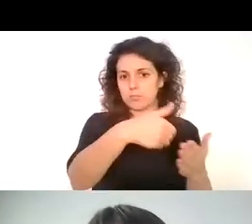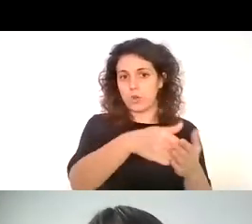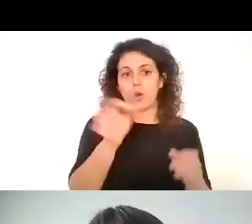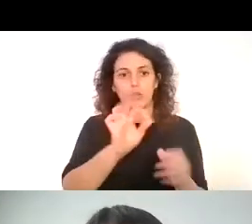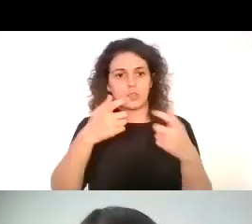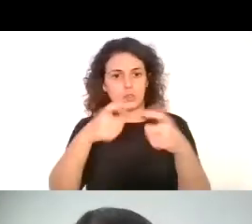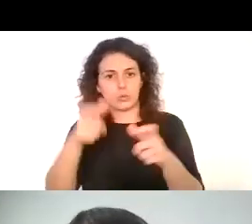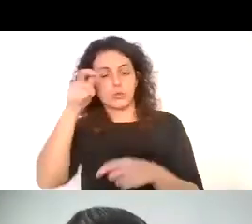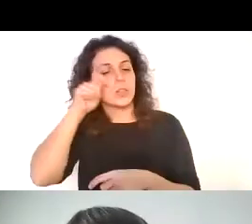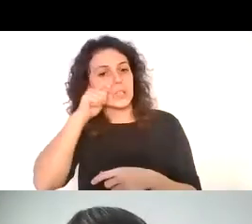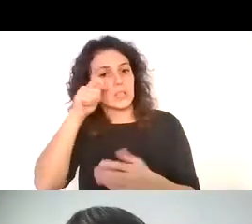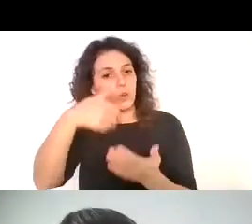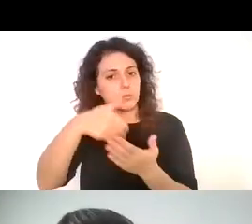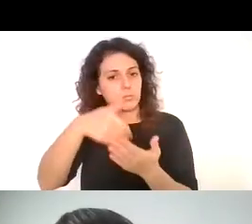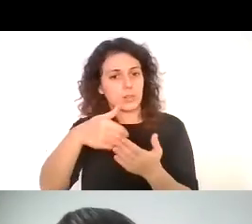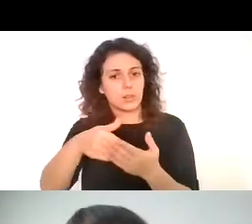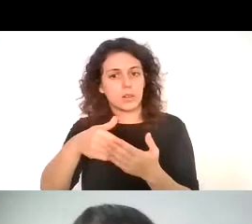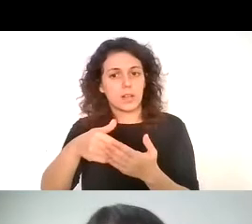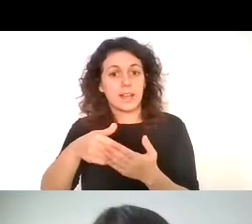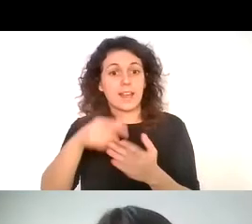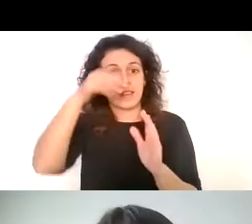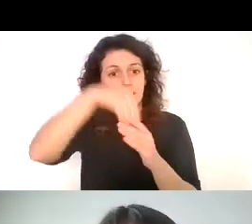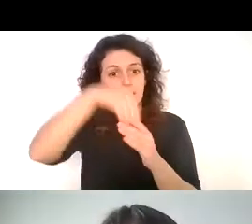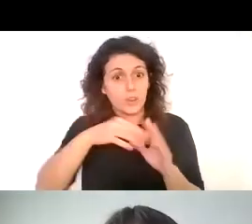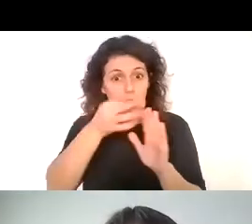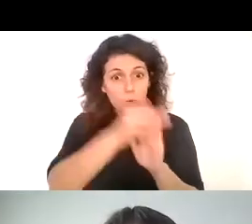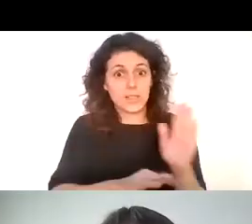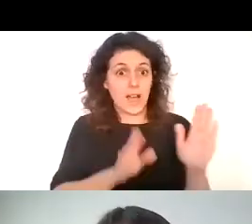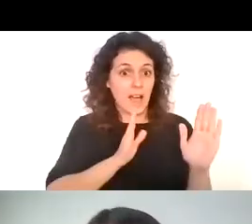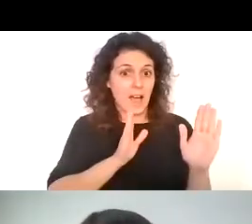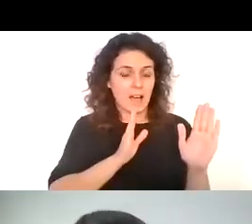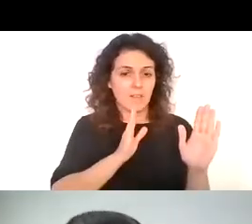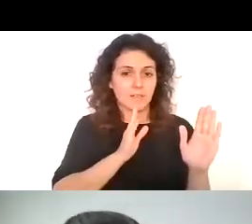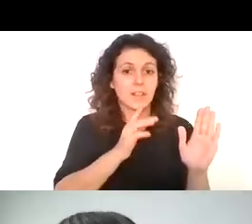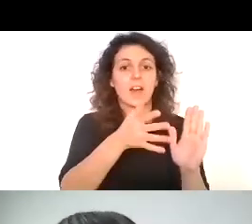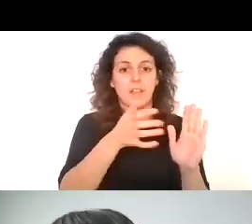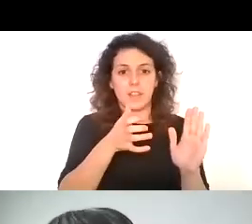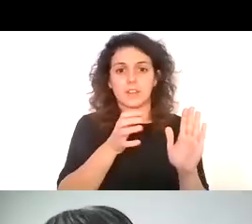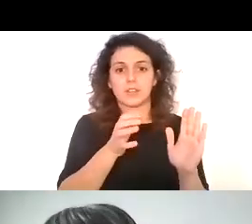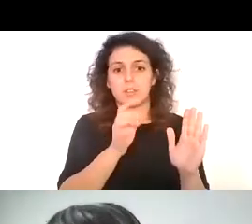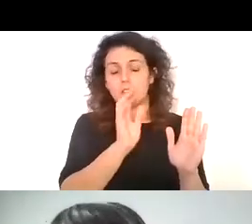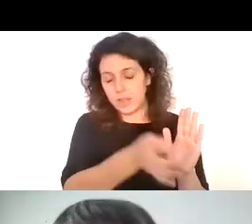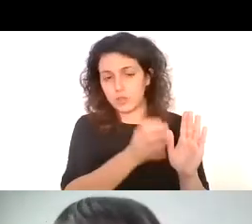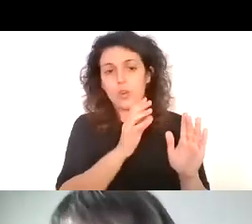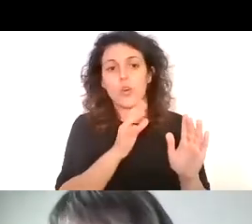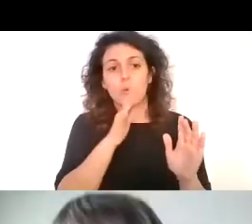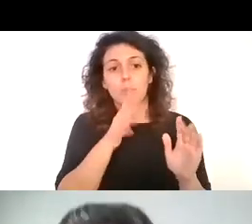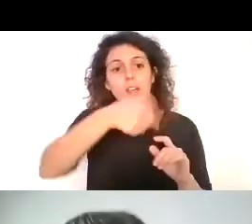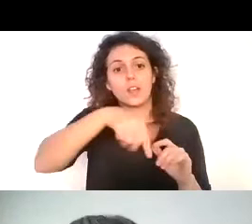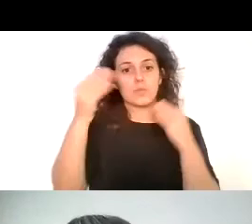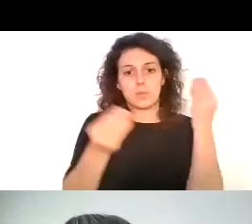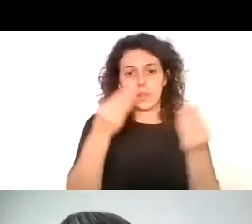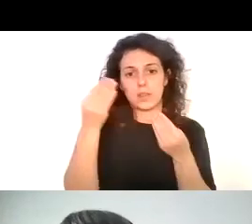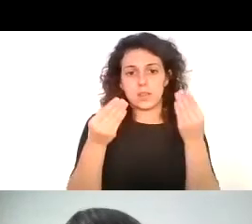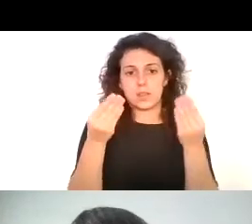turístico de un recurso turístico en esa encuesta fuera cierto. Fuera cierto, pero no porque ellos crean, ¿no?, que